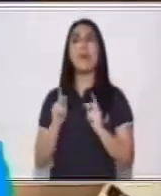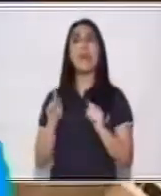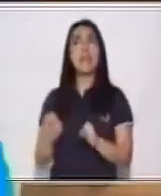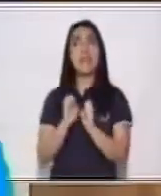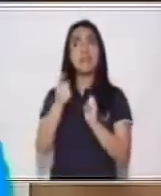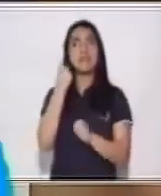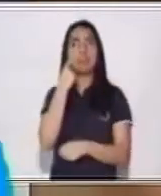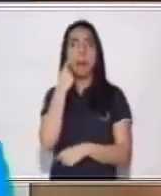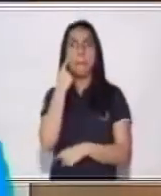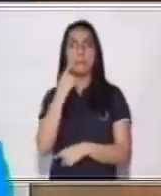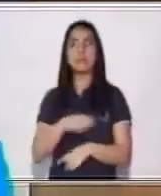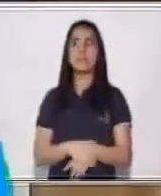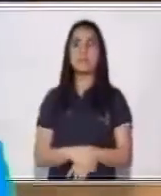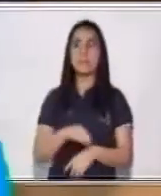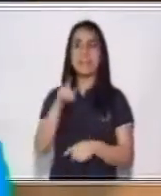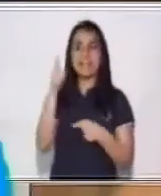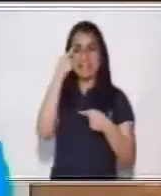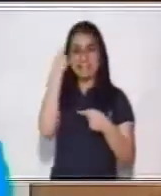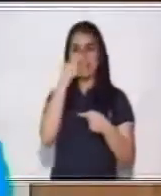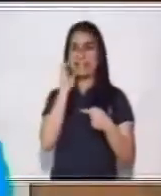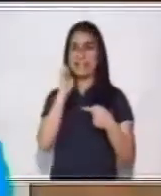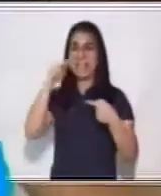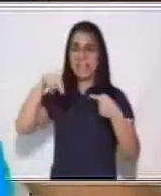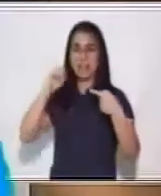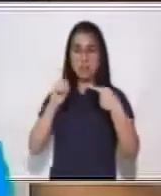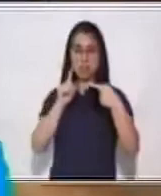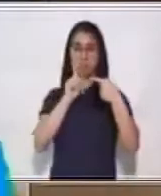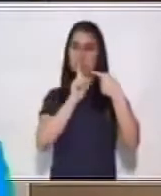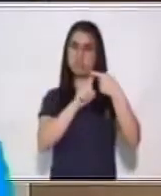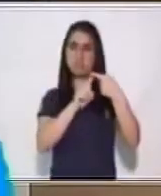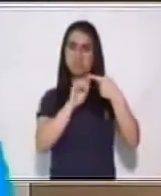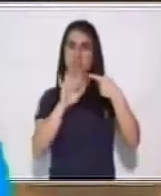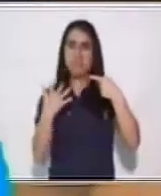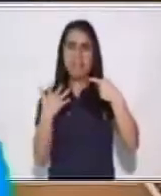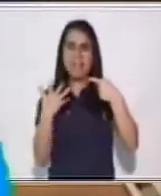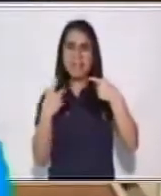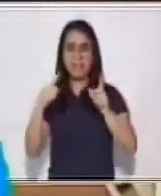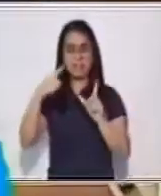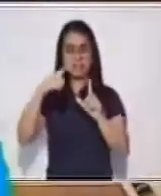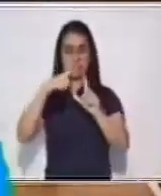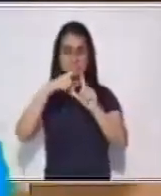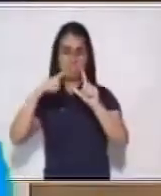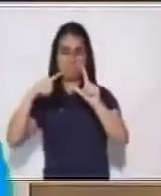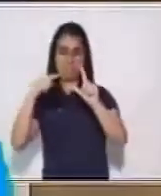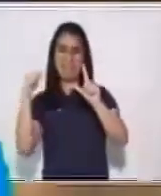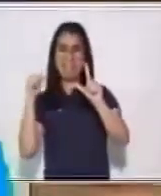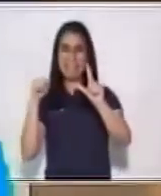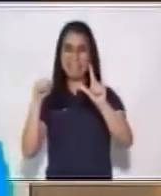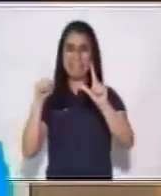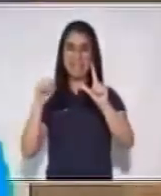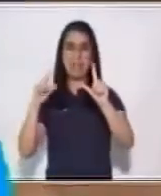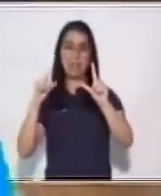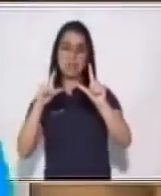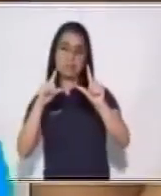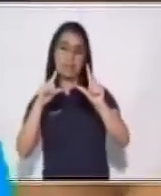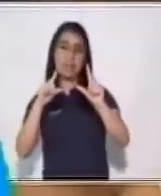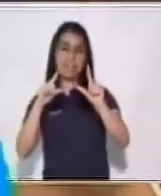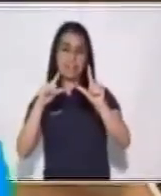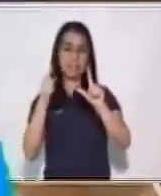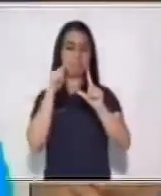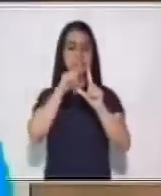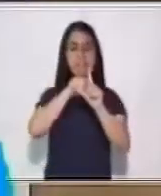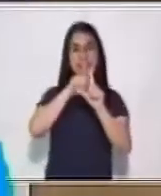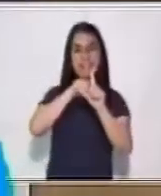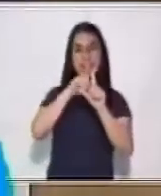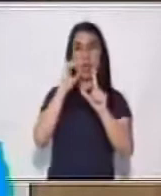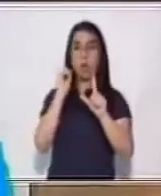opuesto? Porque es el que está enfrente a él. Lado opuesto dividido hipotenusa. En este